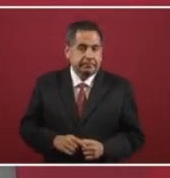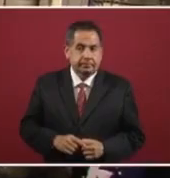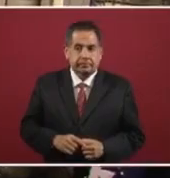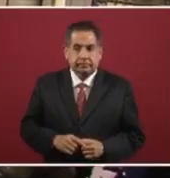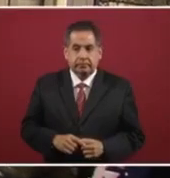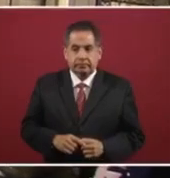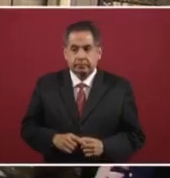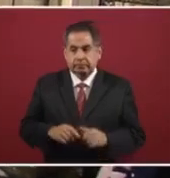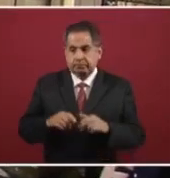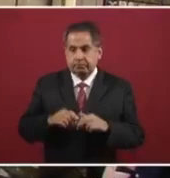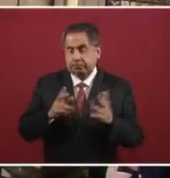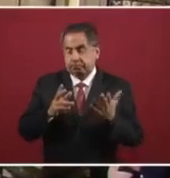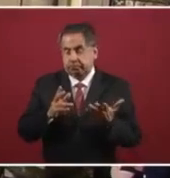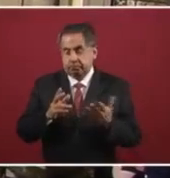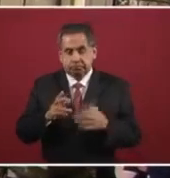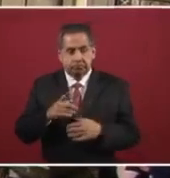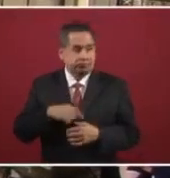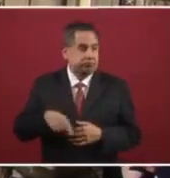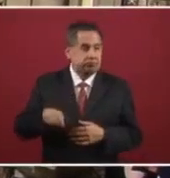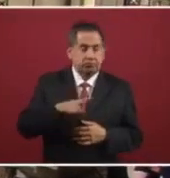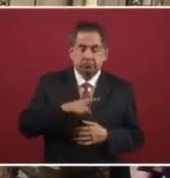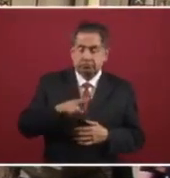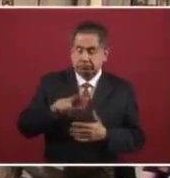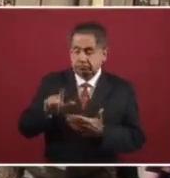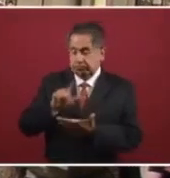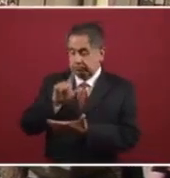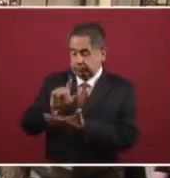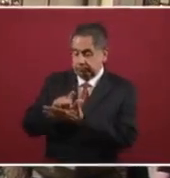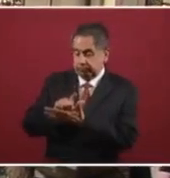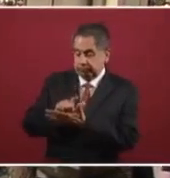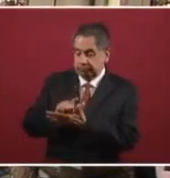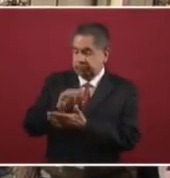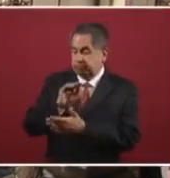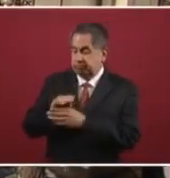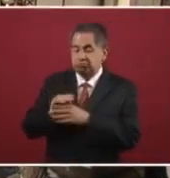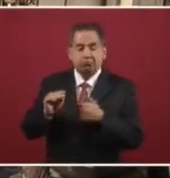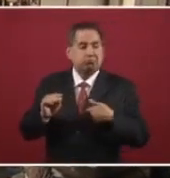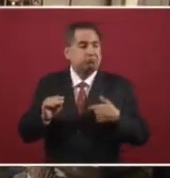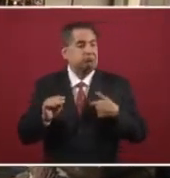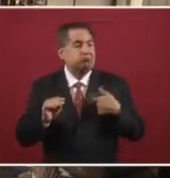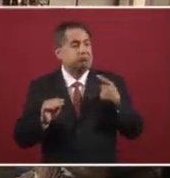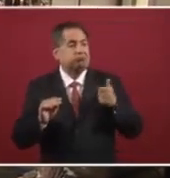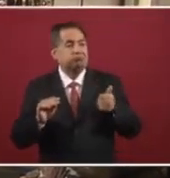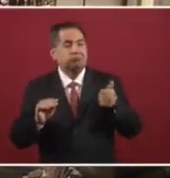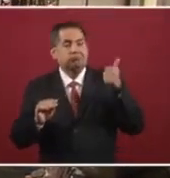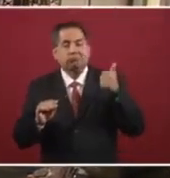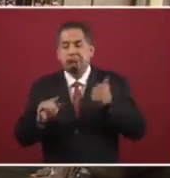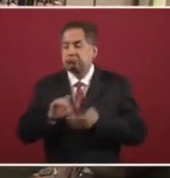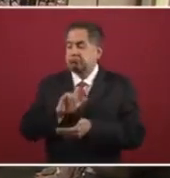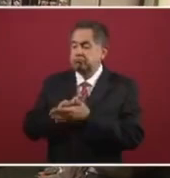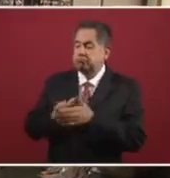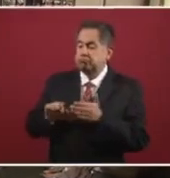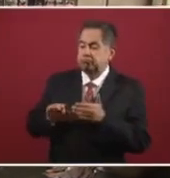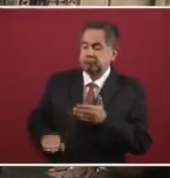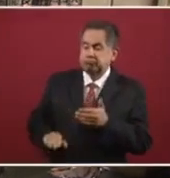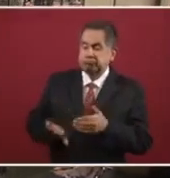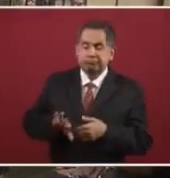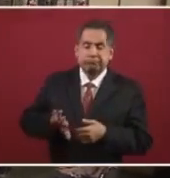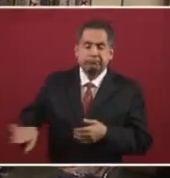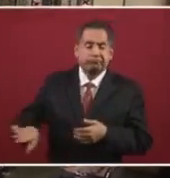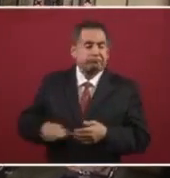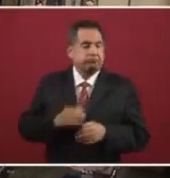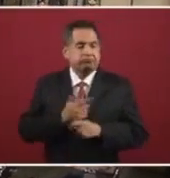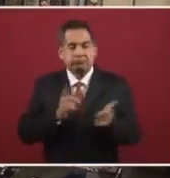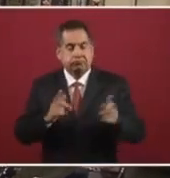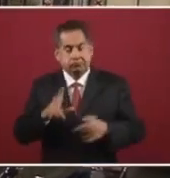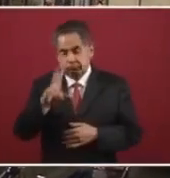nadie puede estar por encima de la ley finalmente el presidente vio con buenos ojos el